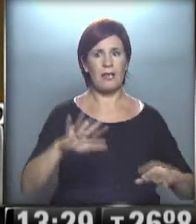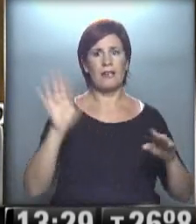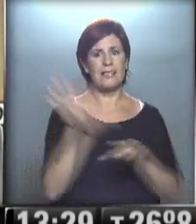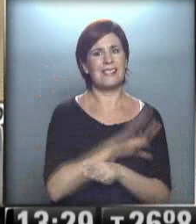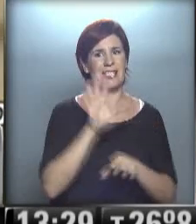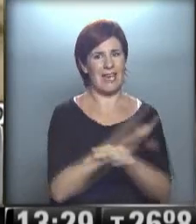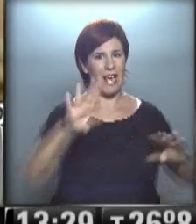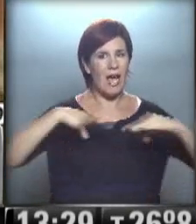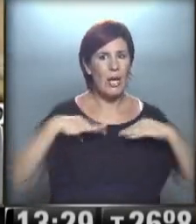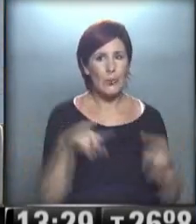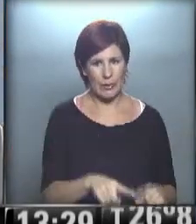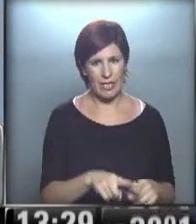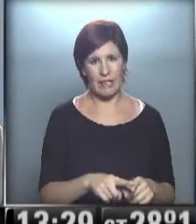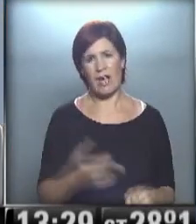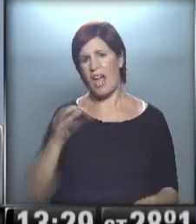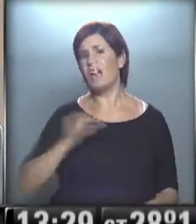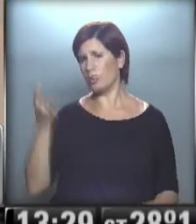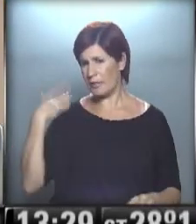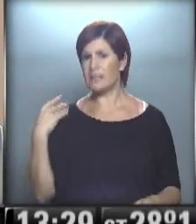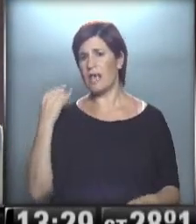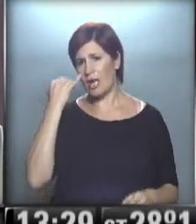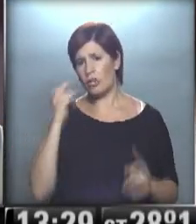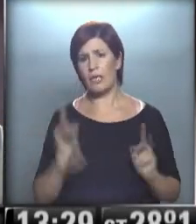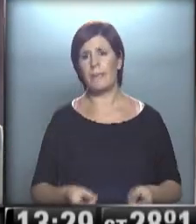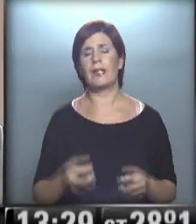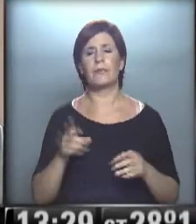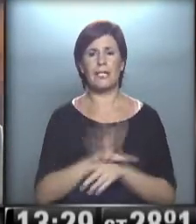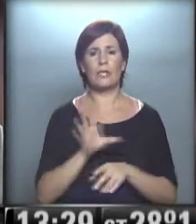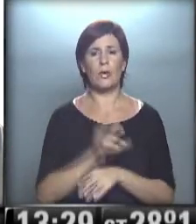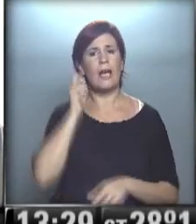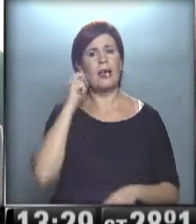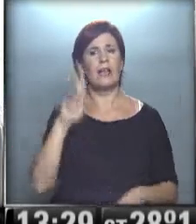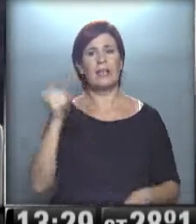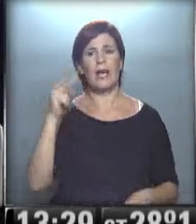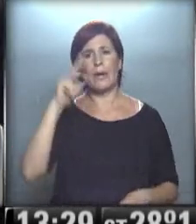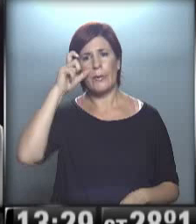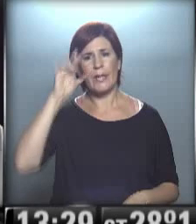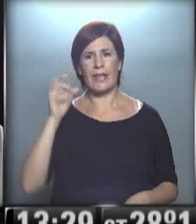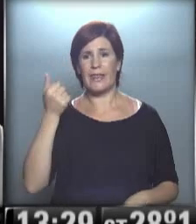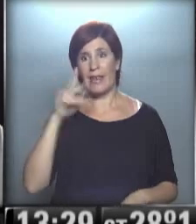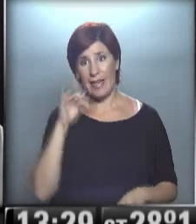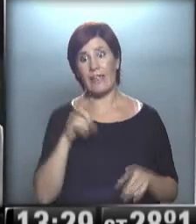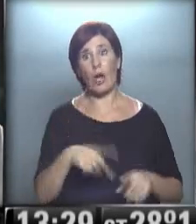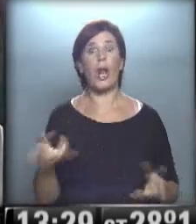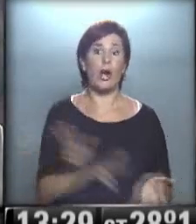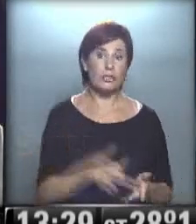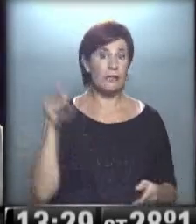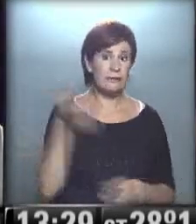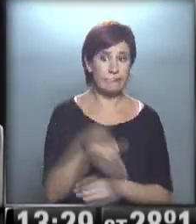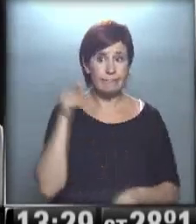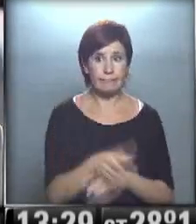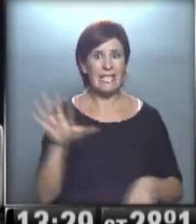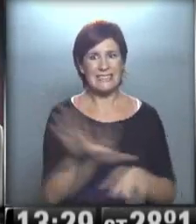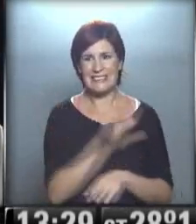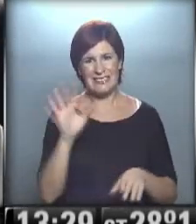que decir que tiene ya estreno desde el año pasado Gravedad, la película con Sandra Bullock, que también está entre las más elegidas, lleva casi medio